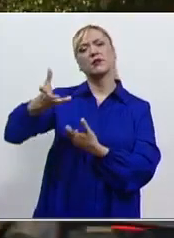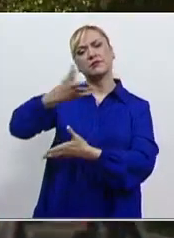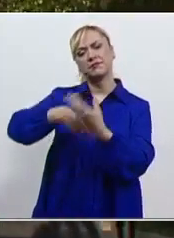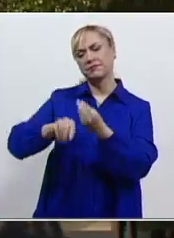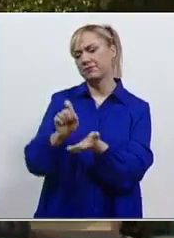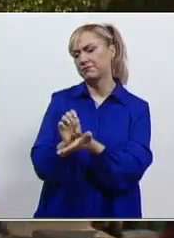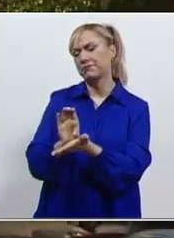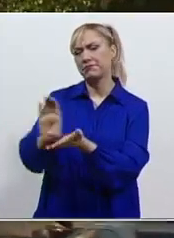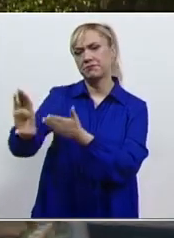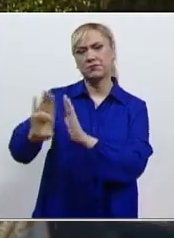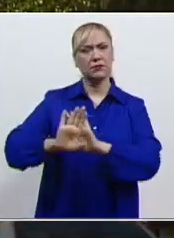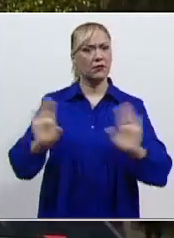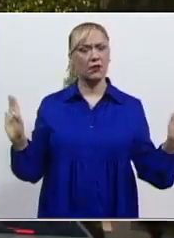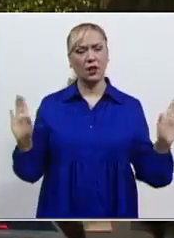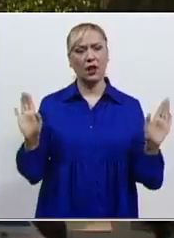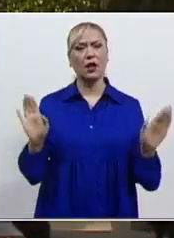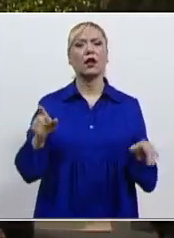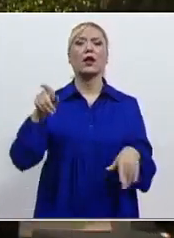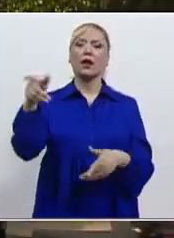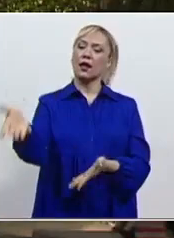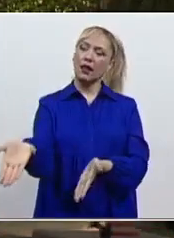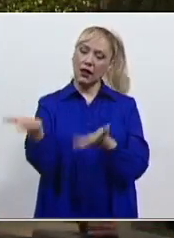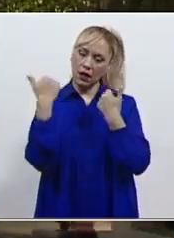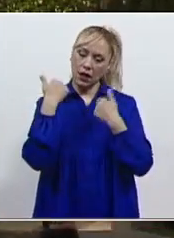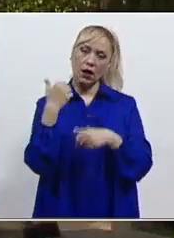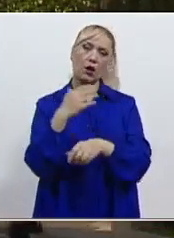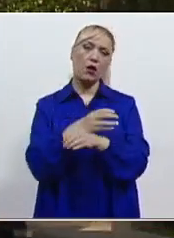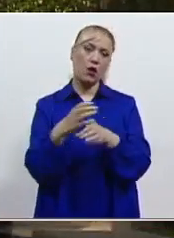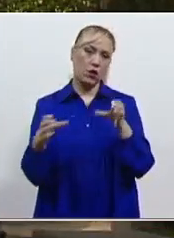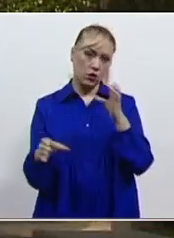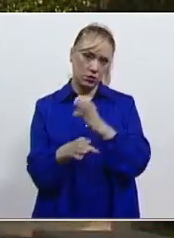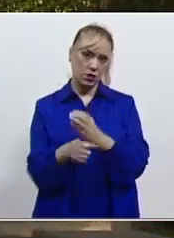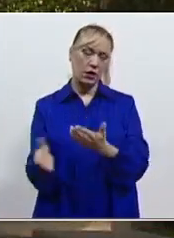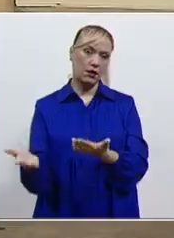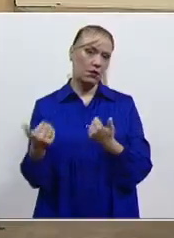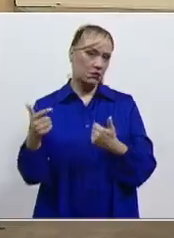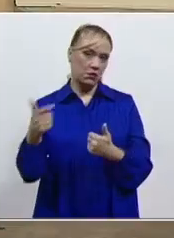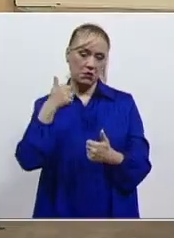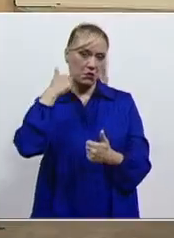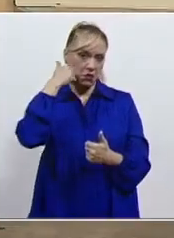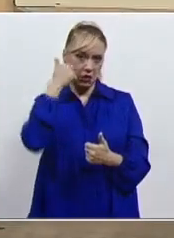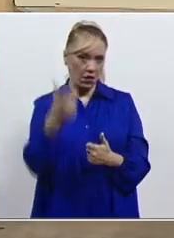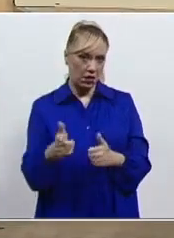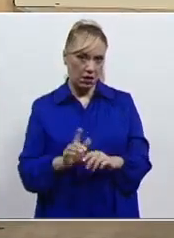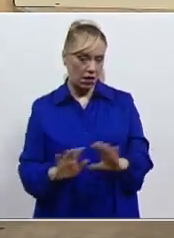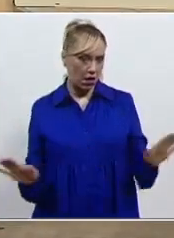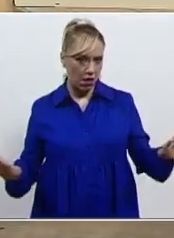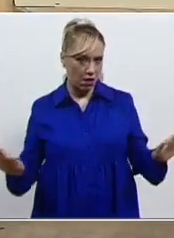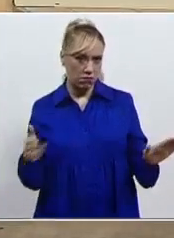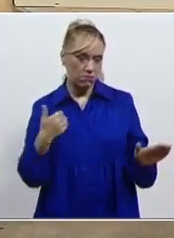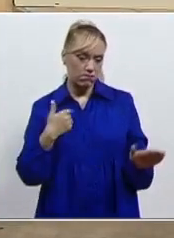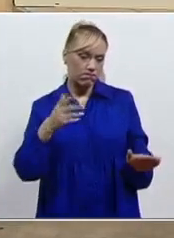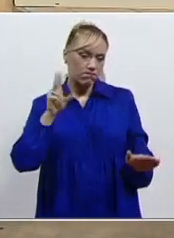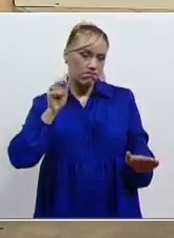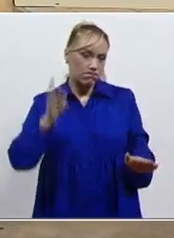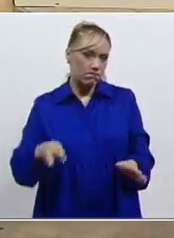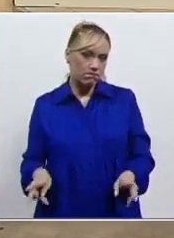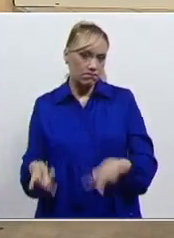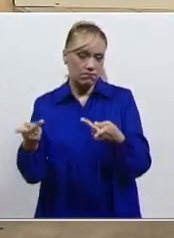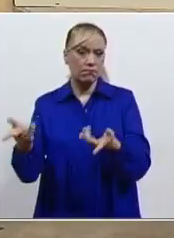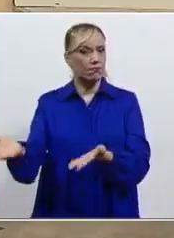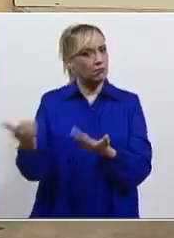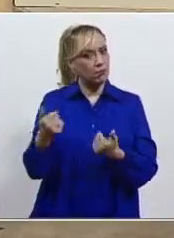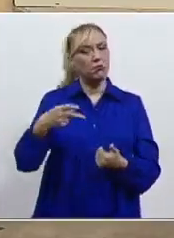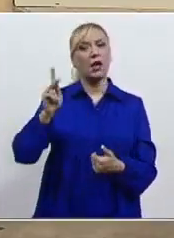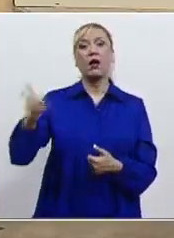la parte compradora devuelva la cosa vendida. Dentro de las prestaciones accesorias se encuentra el derecho de la parte compradora a reclamar el pago de